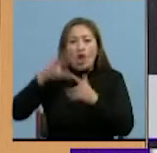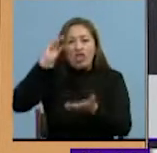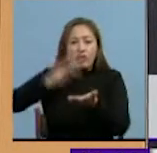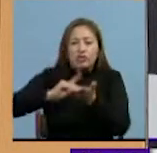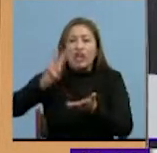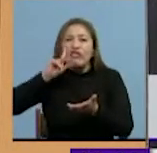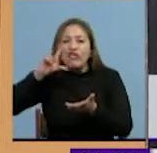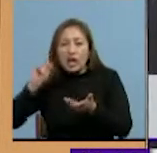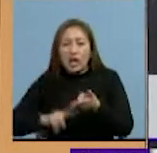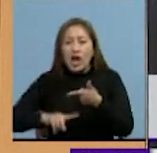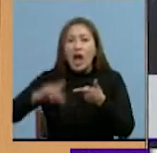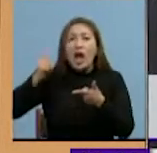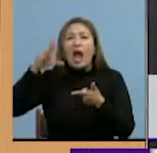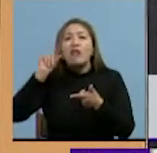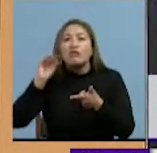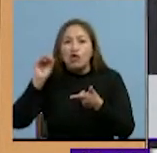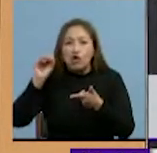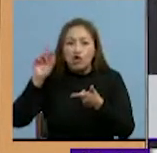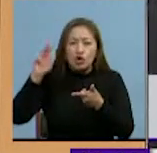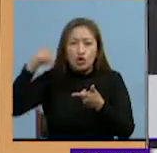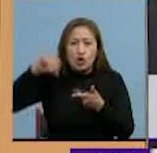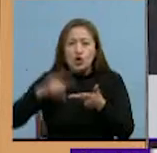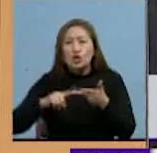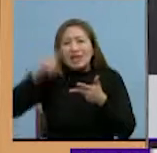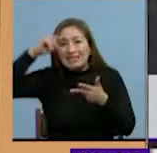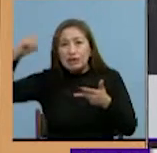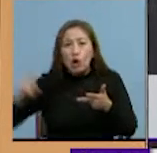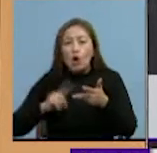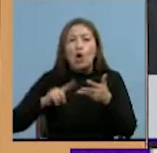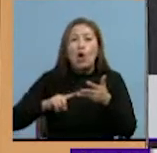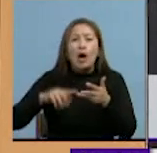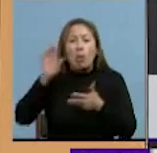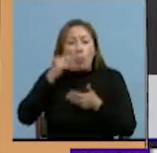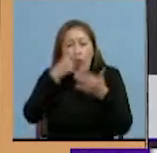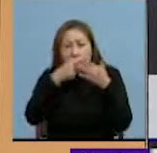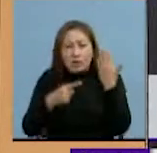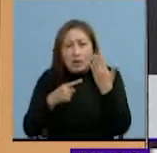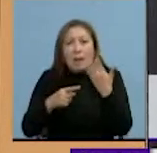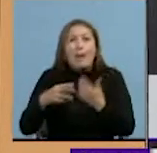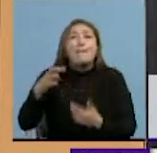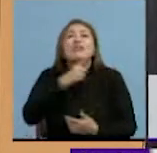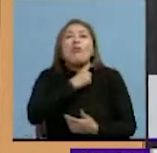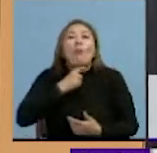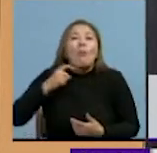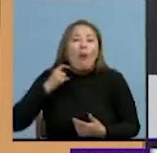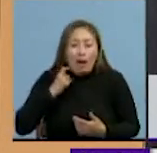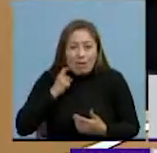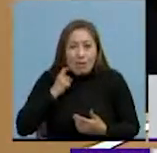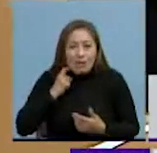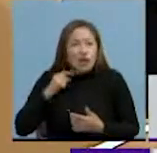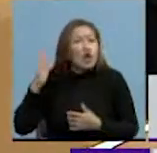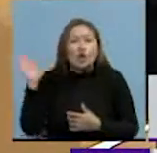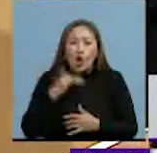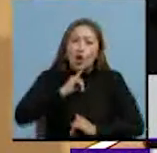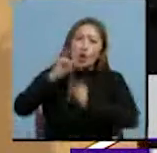diputada Albornoz, vino la psicóloga Valeria Mercado, la licenciada Valeria Mercado, vino el padre Germán Macaño. Y todos hablamos